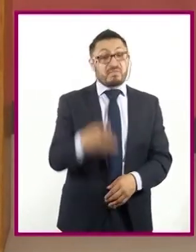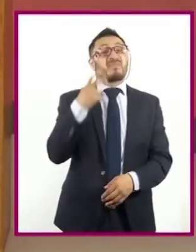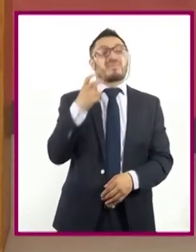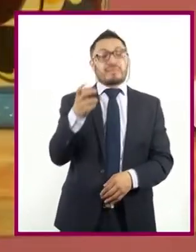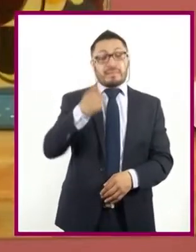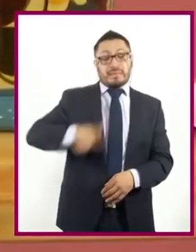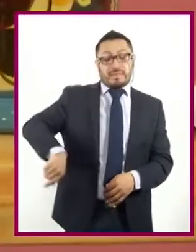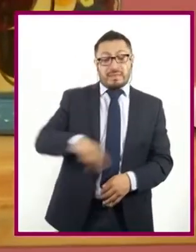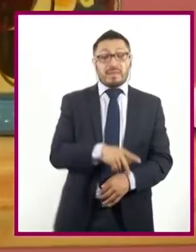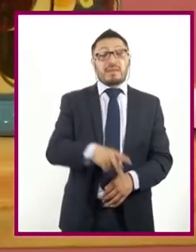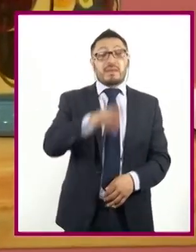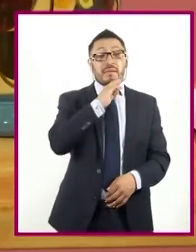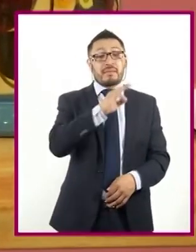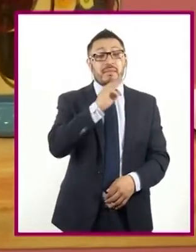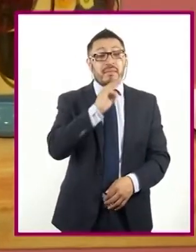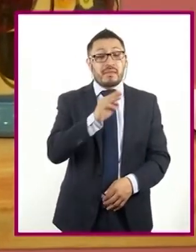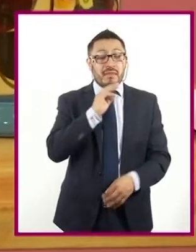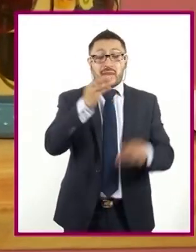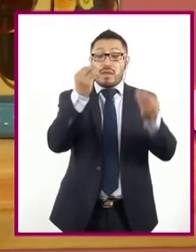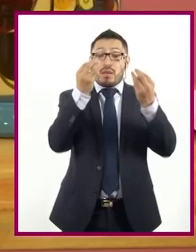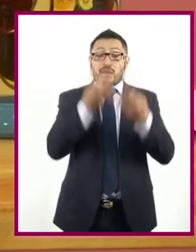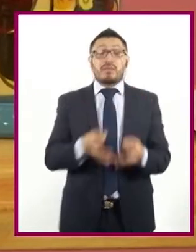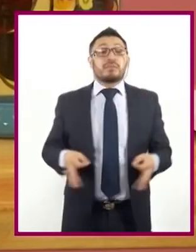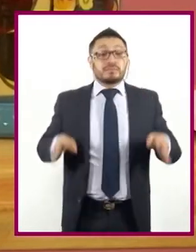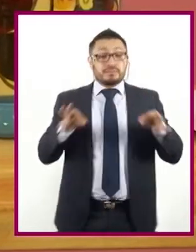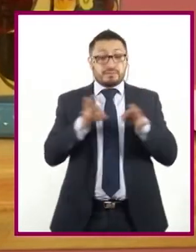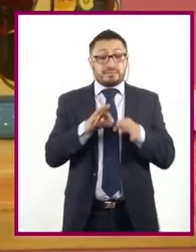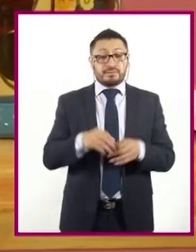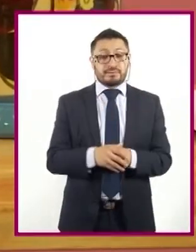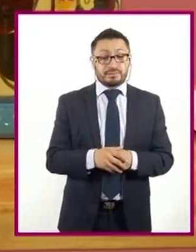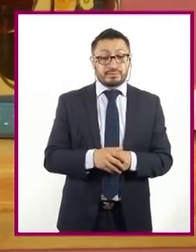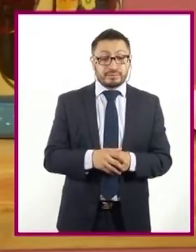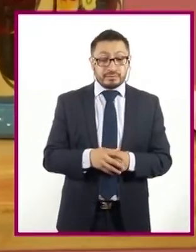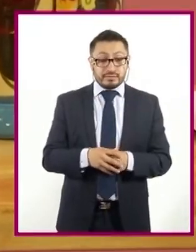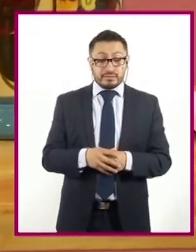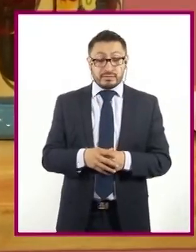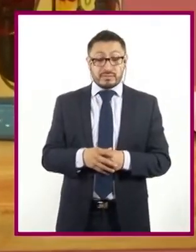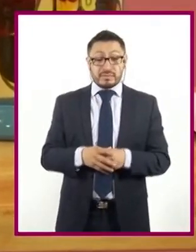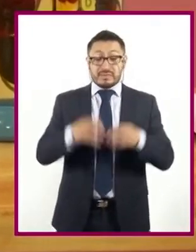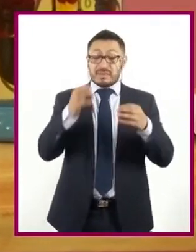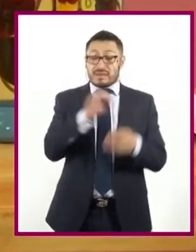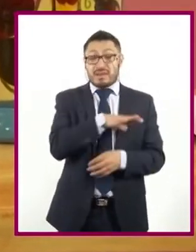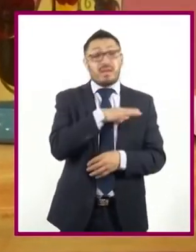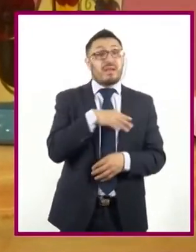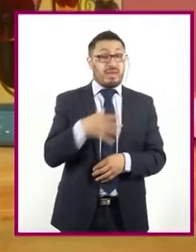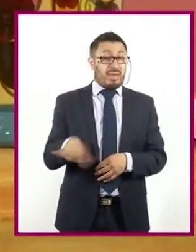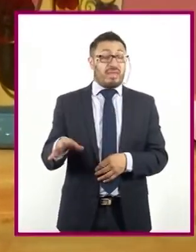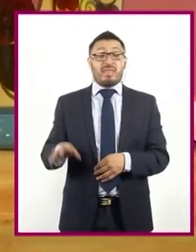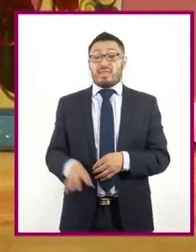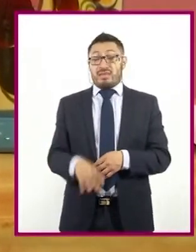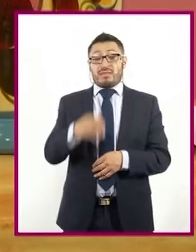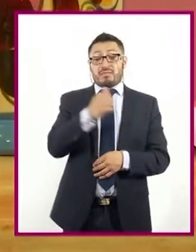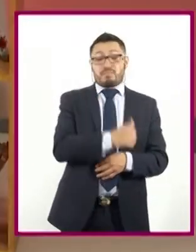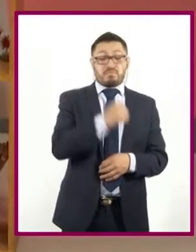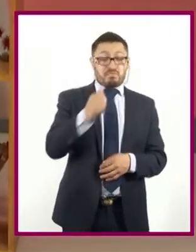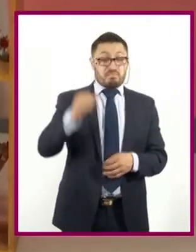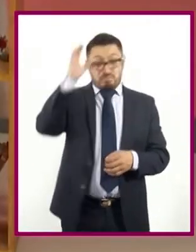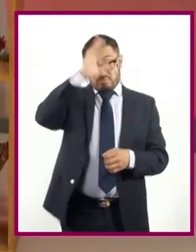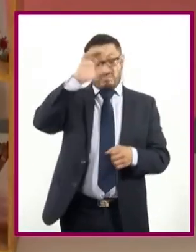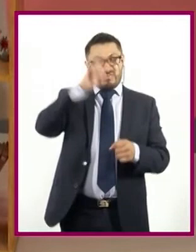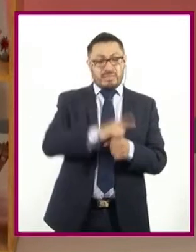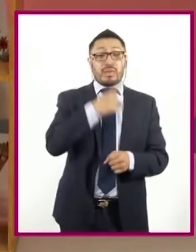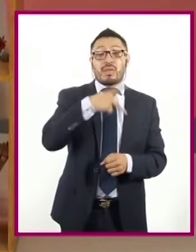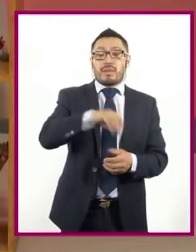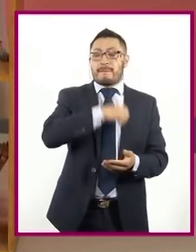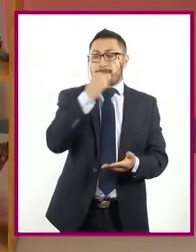el papel de la madre es muy importante. Es increíble cómo cada cultura tiene su propio símbolo